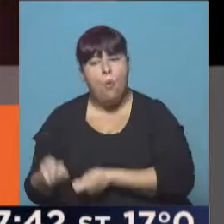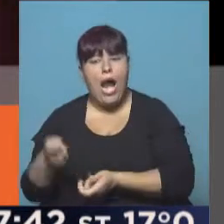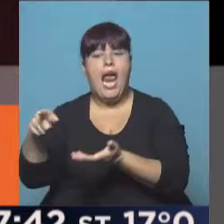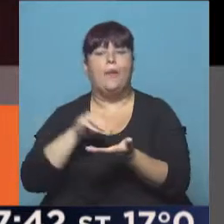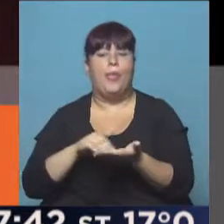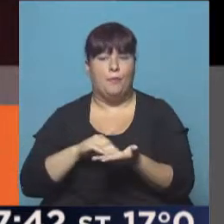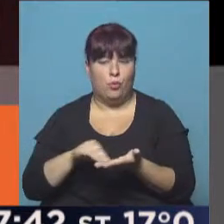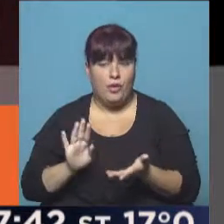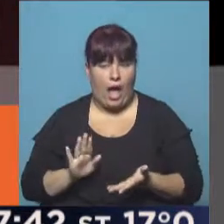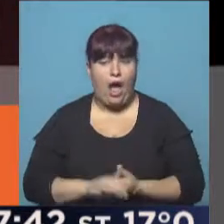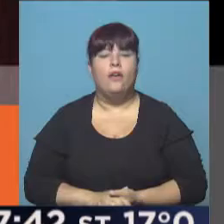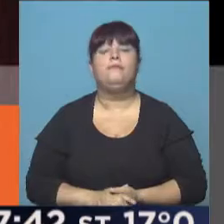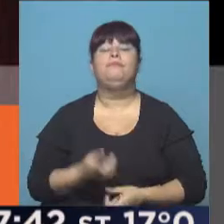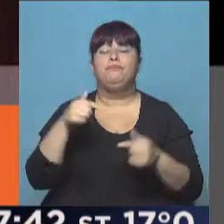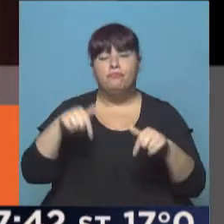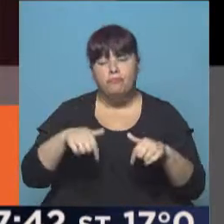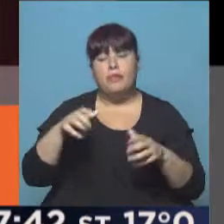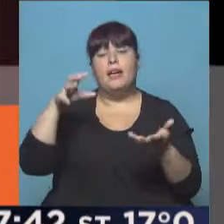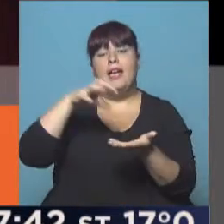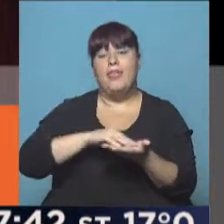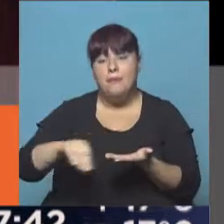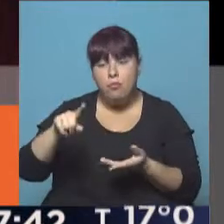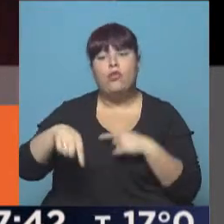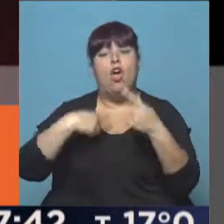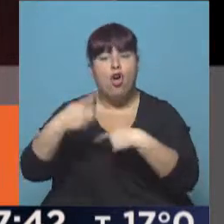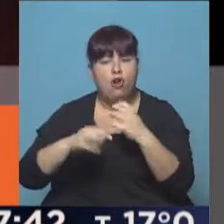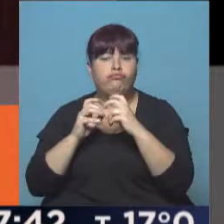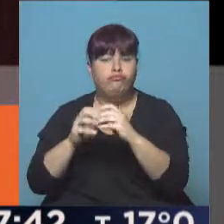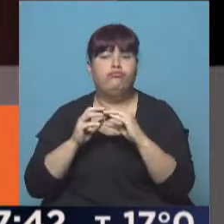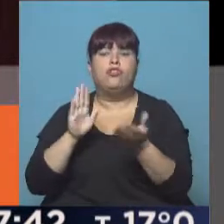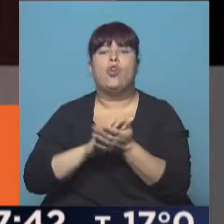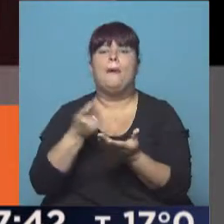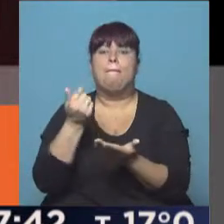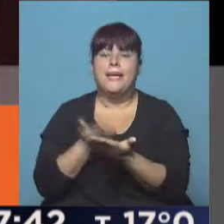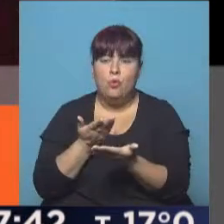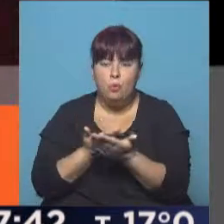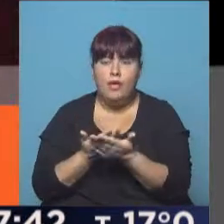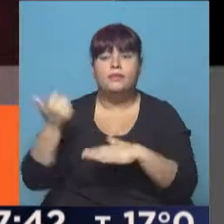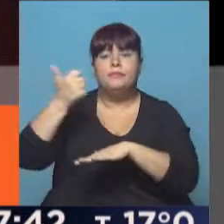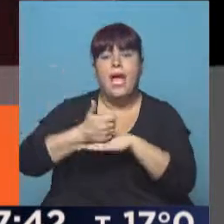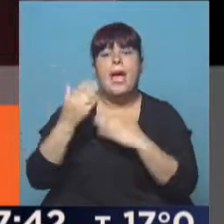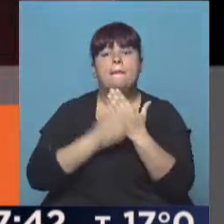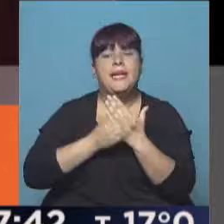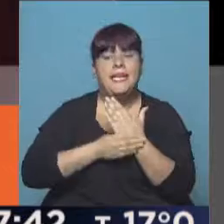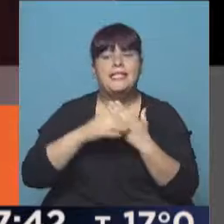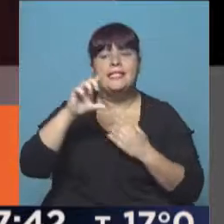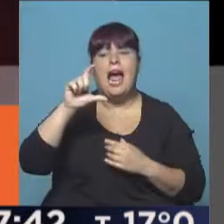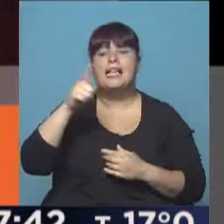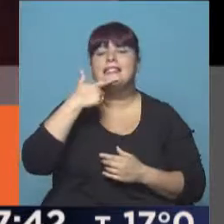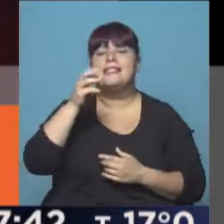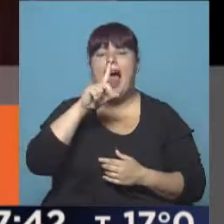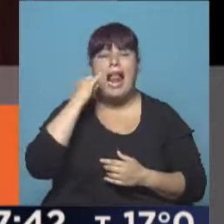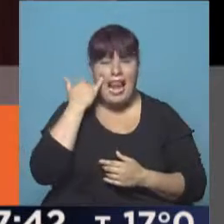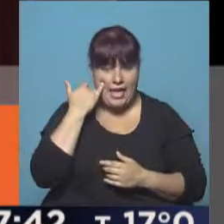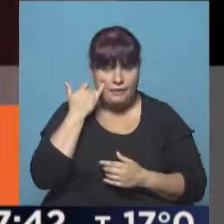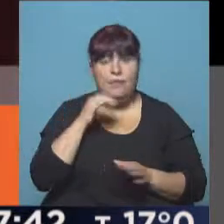cámara de diputados mientras tanto la cámara alta va a continuar con el debate del presupuesto con la presencia de la ministra carolina stanley